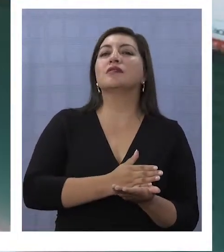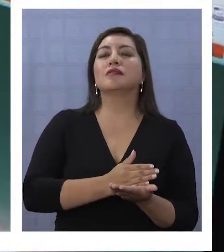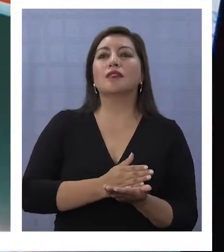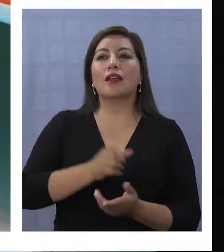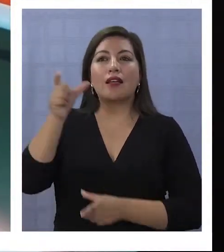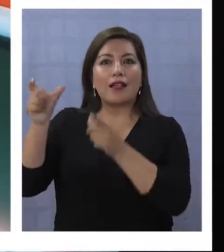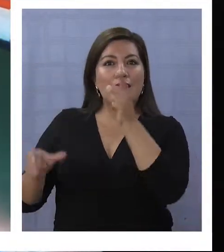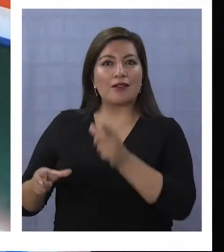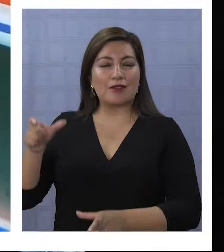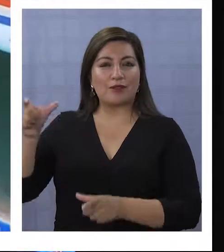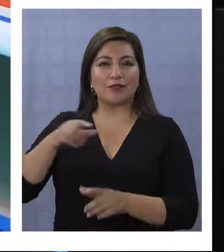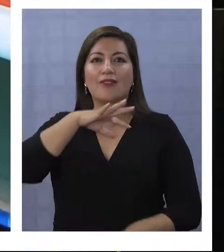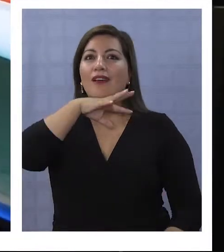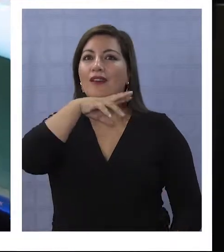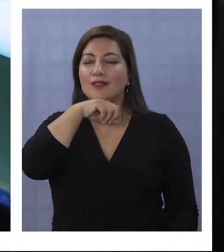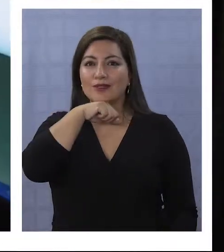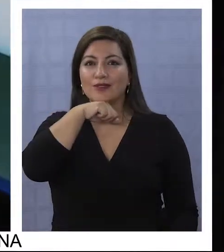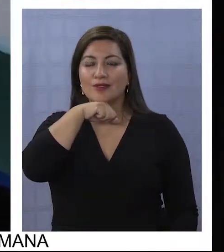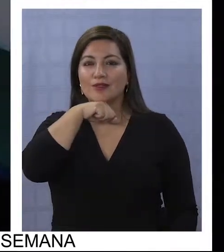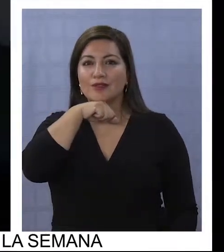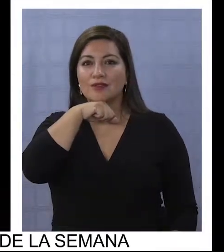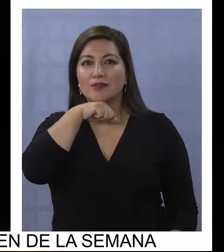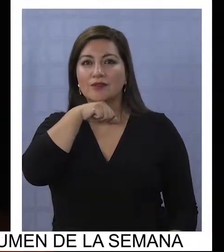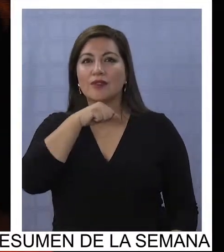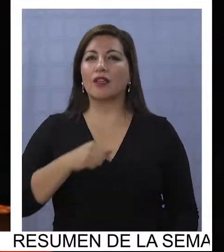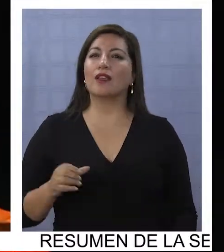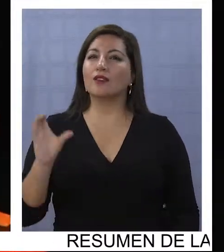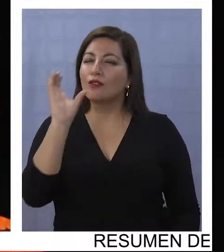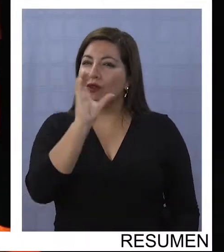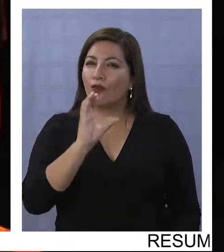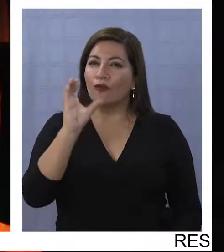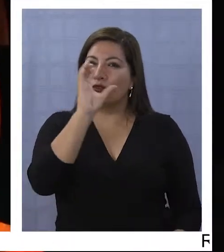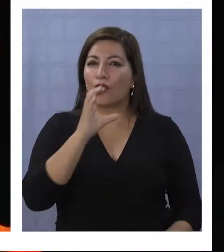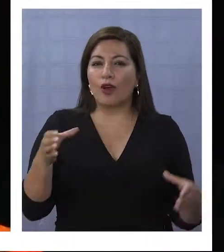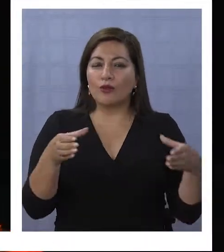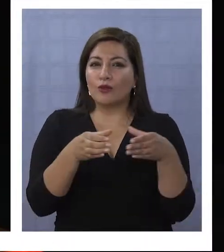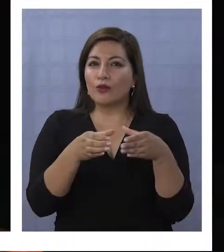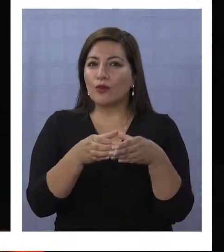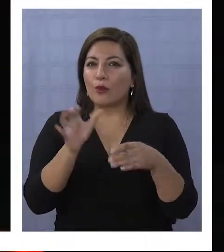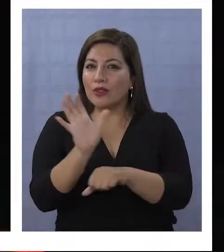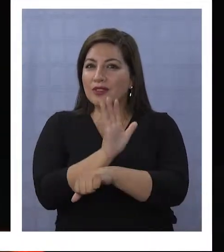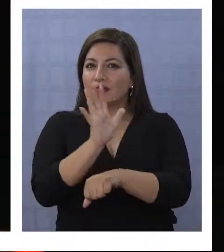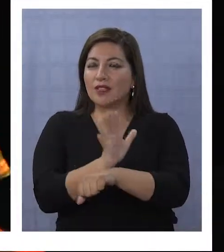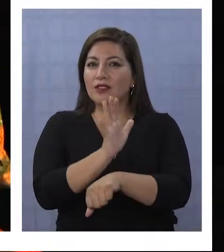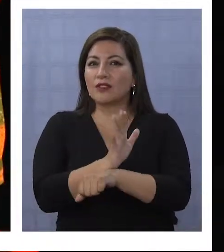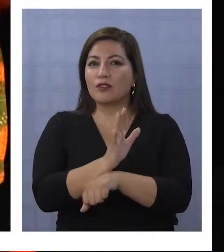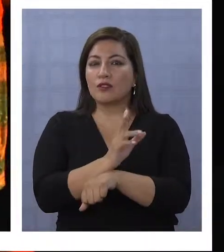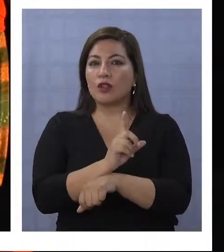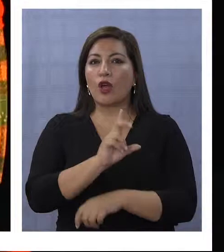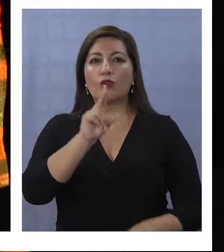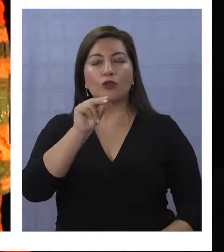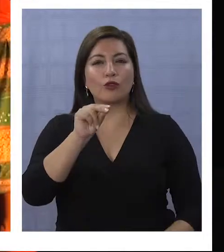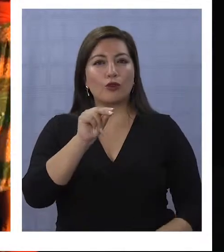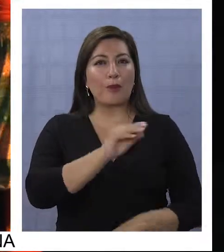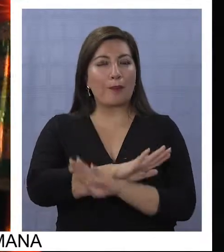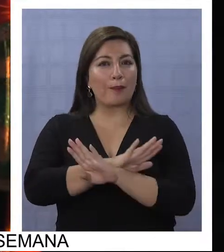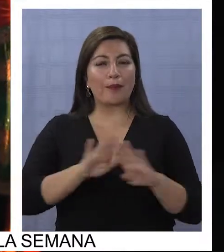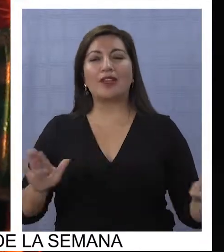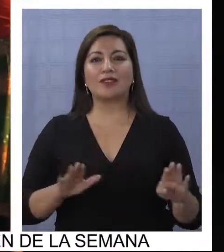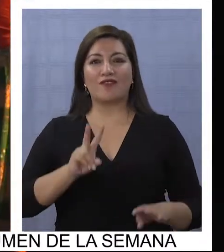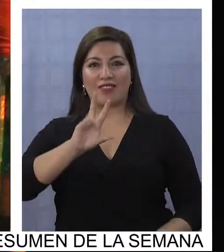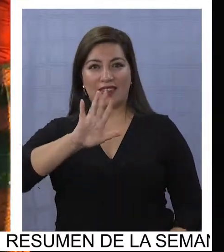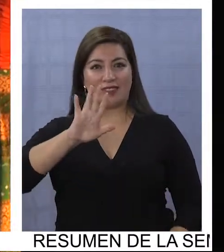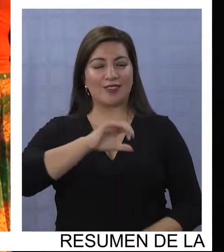fuego sus días. Esto es lo que buscó retratar el grupo de teatro No Más en sus 25 años de